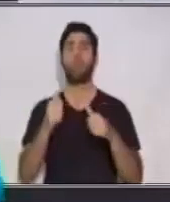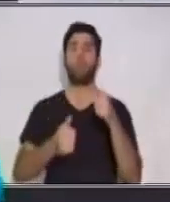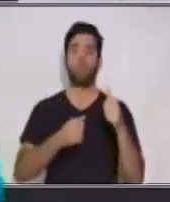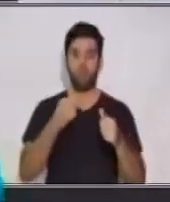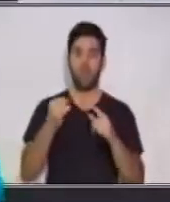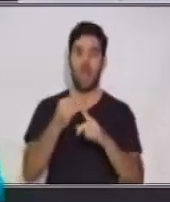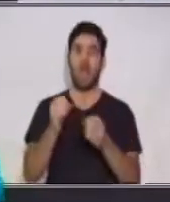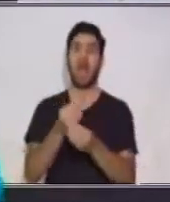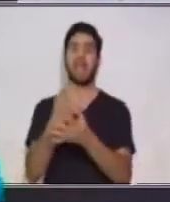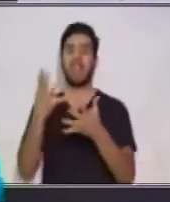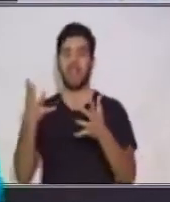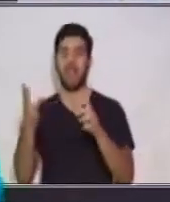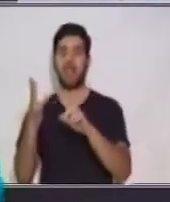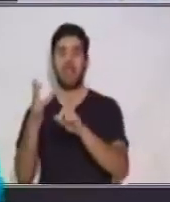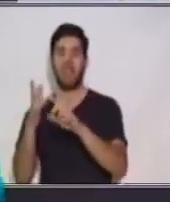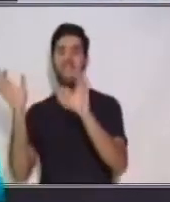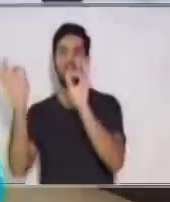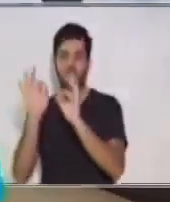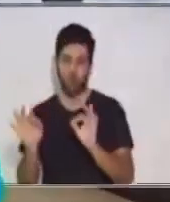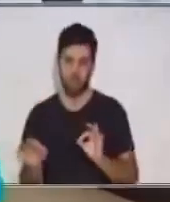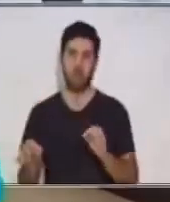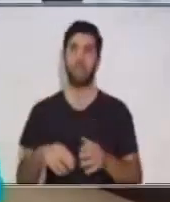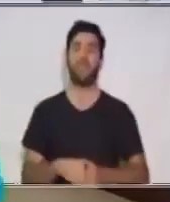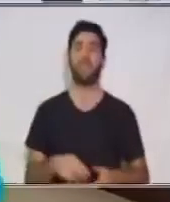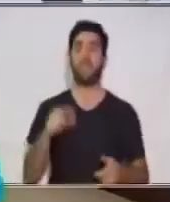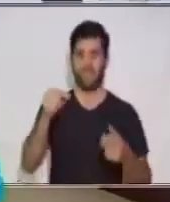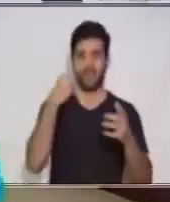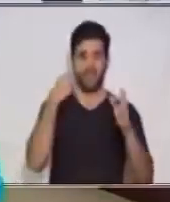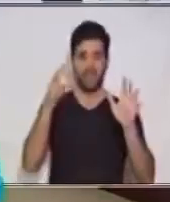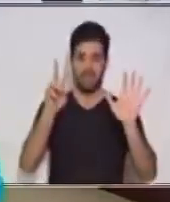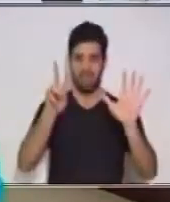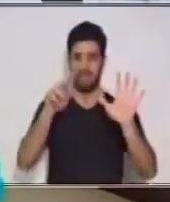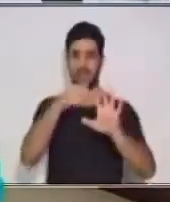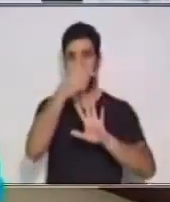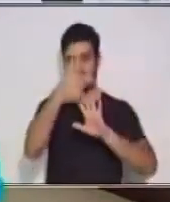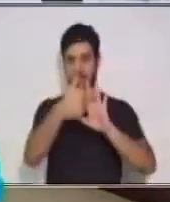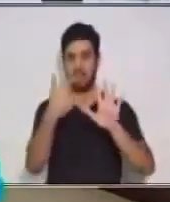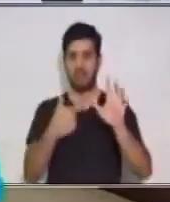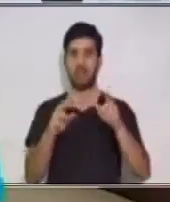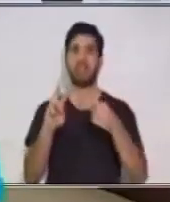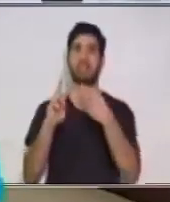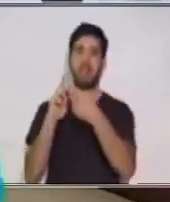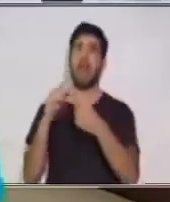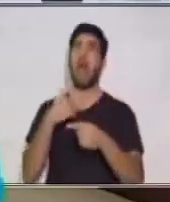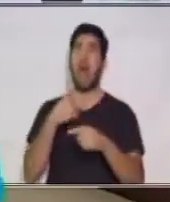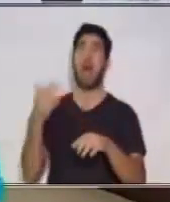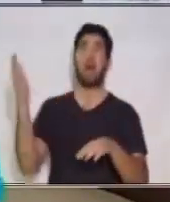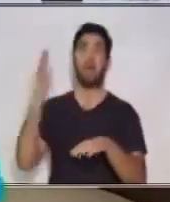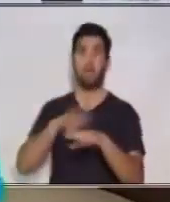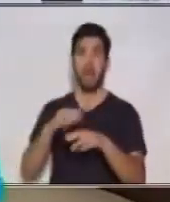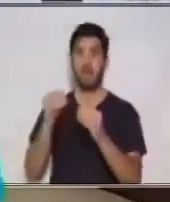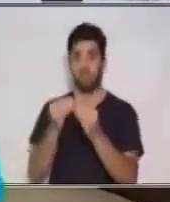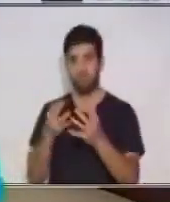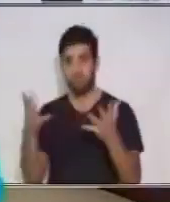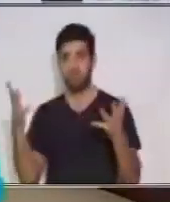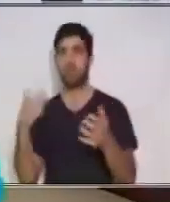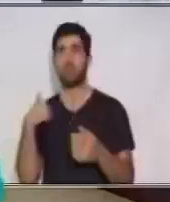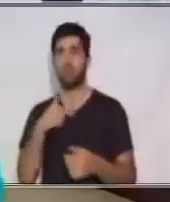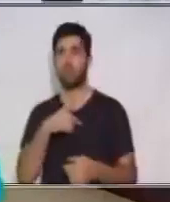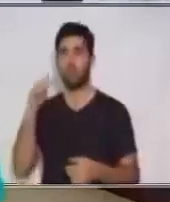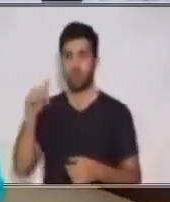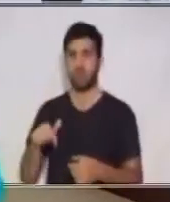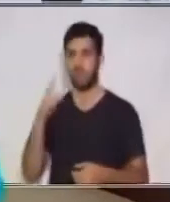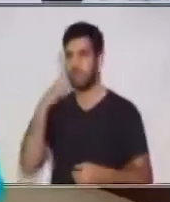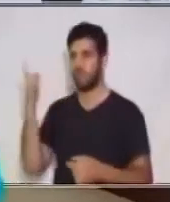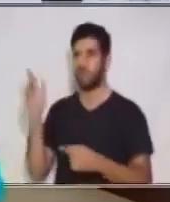o de cantidad. Entonces dentro de estas clasificaciones van a existir otras más clasificaciones que yo les traigo un par de